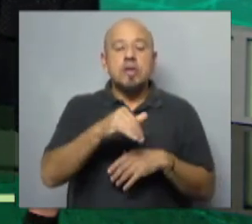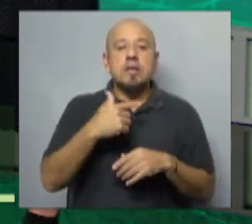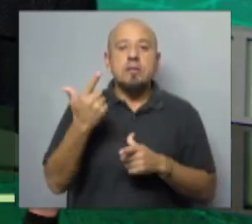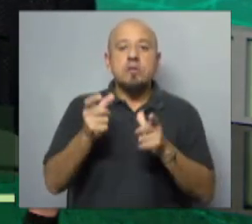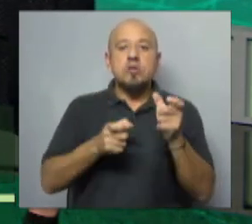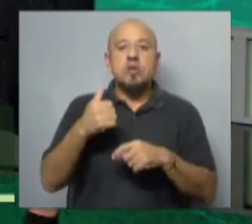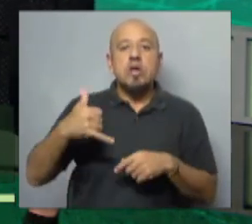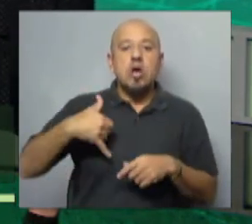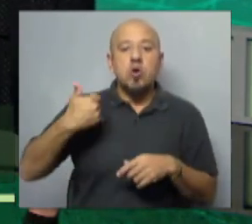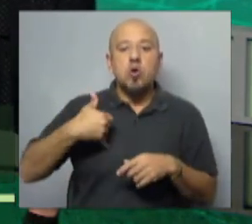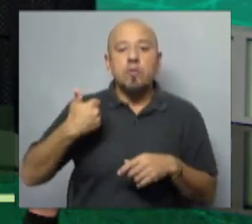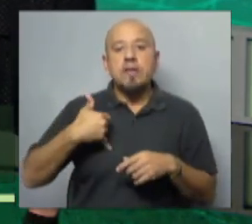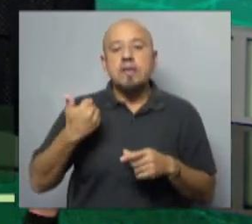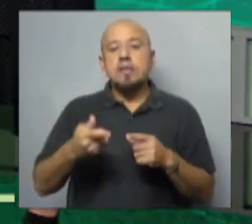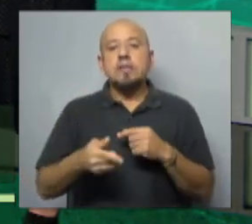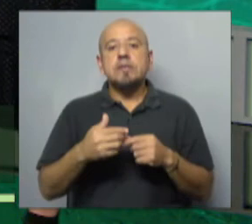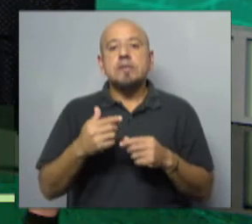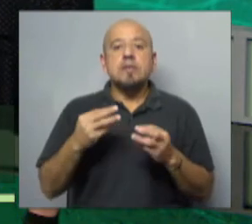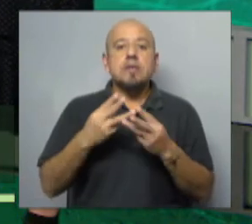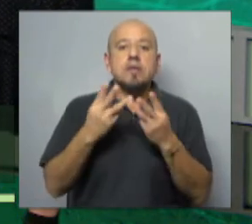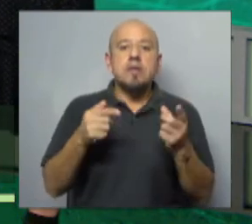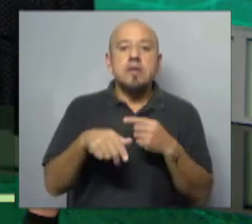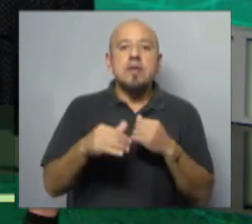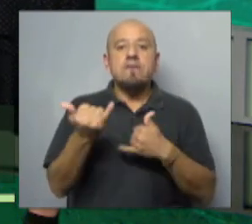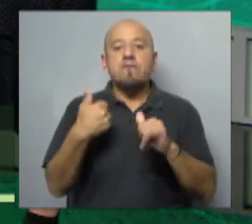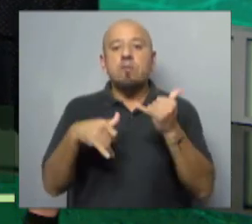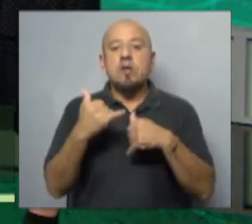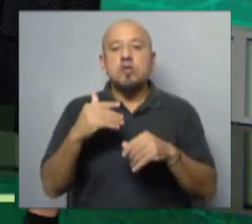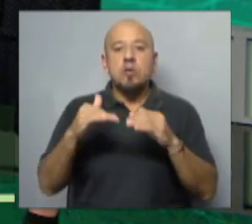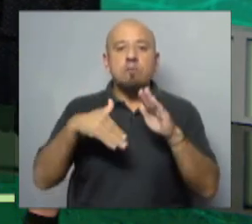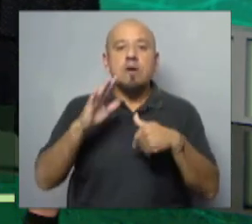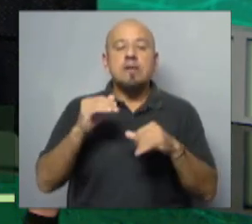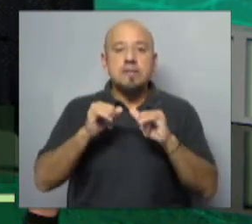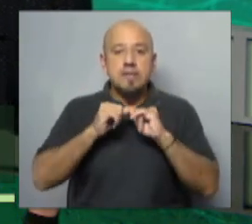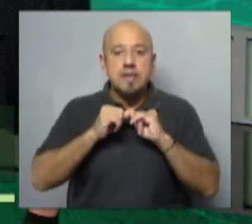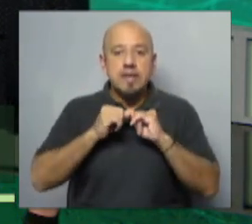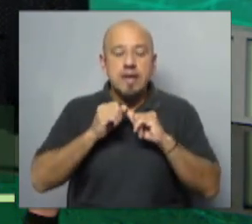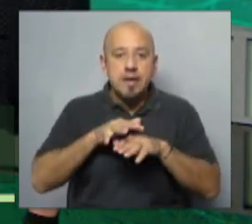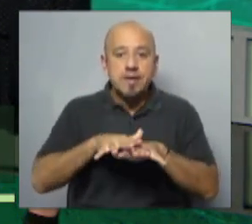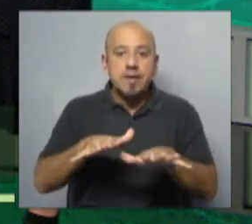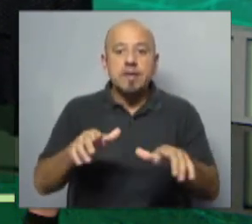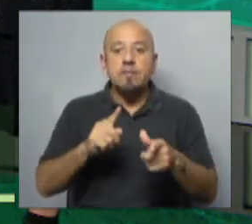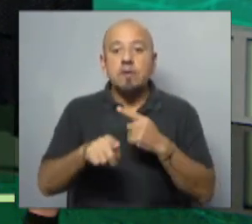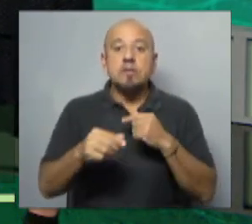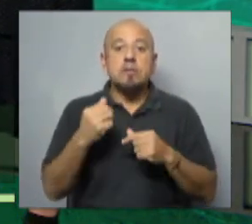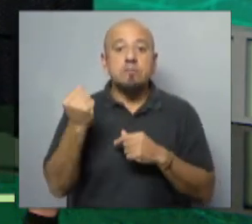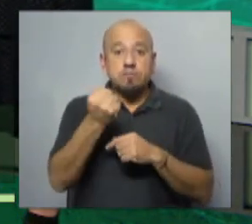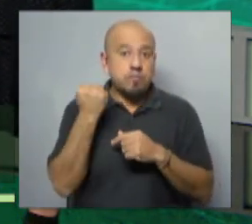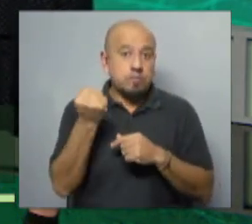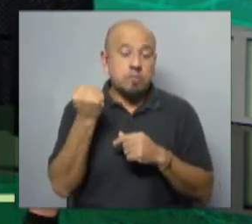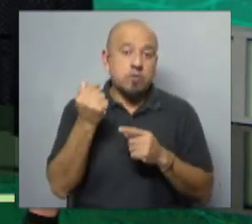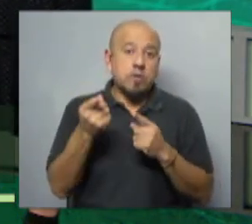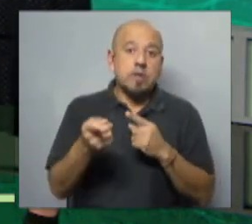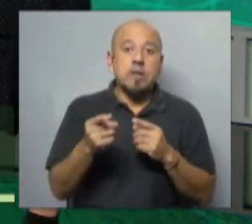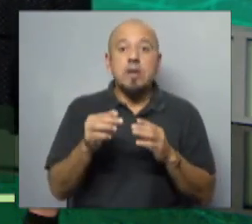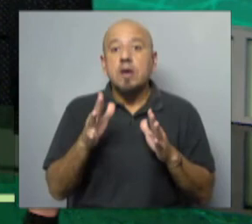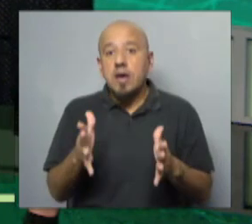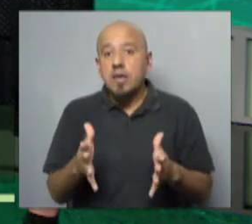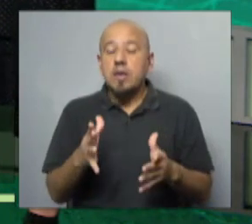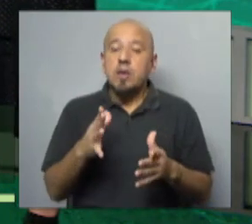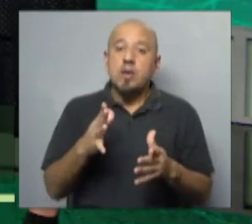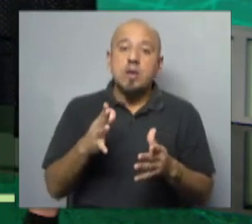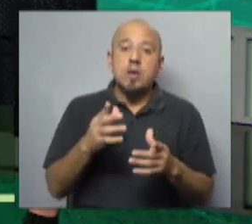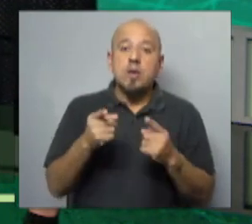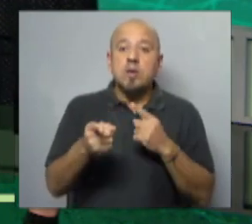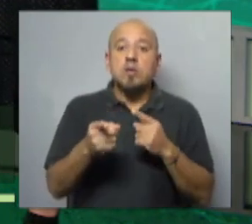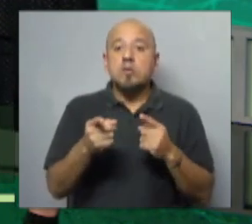este por lo general están diciendo que se informan más en las en otros medios no va a ser central lo que ocurre ahí también donde hay mucho